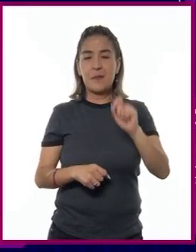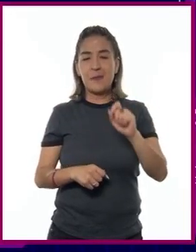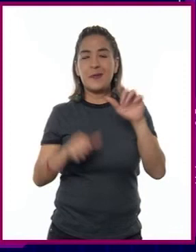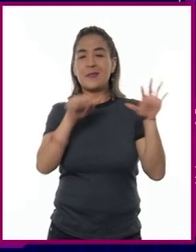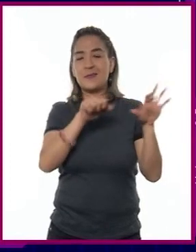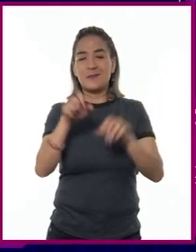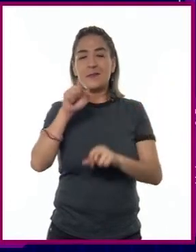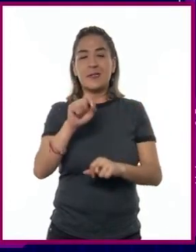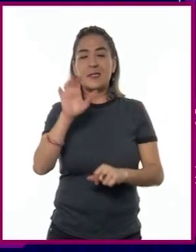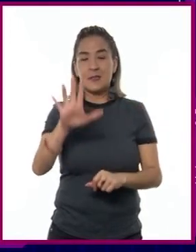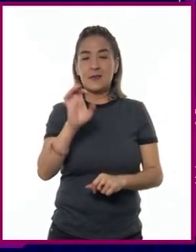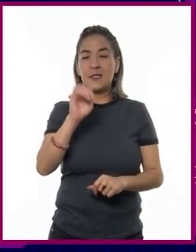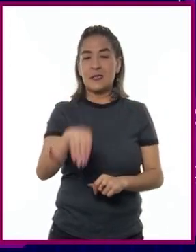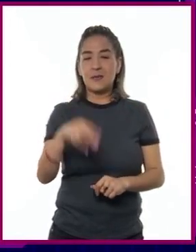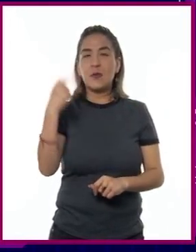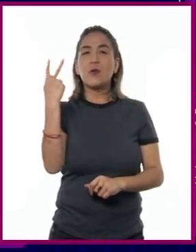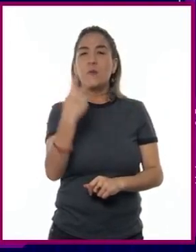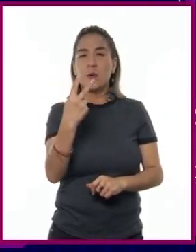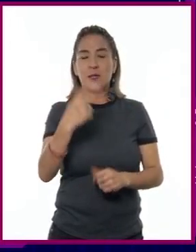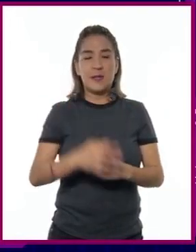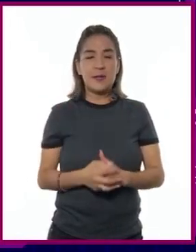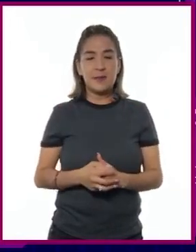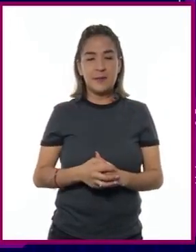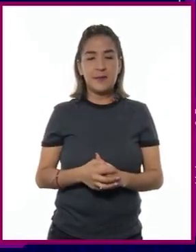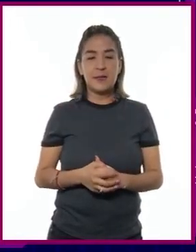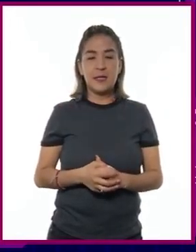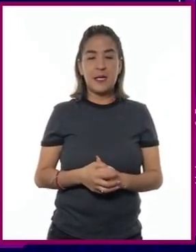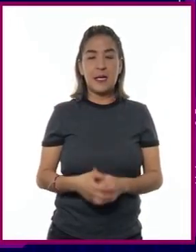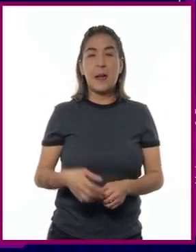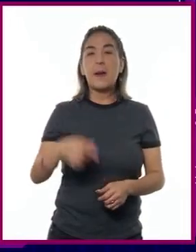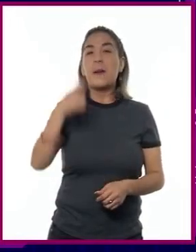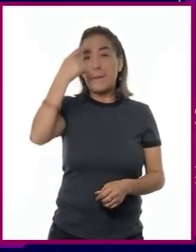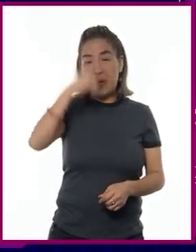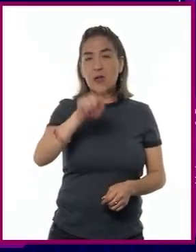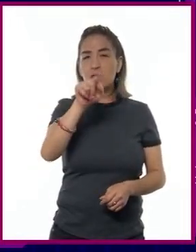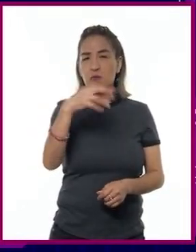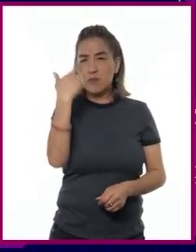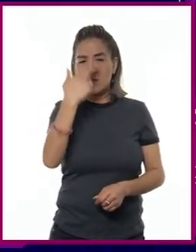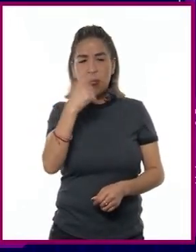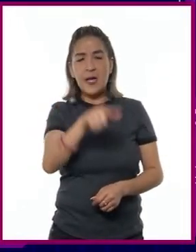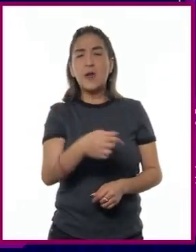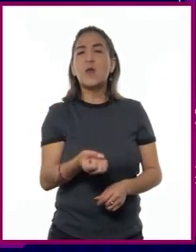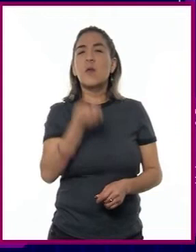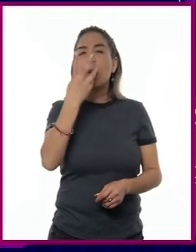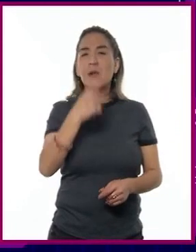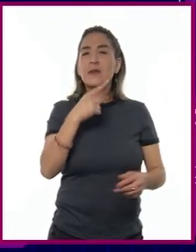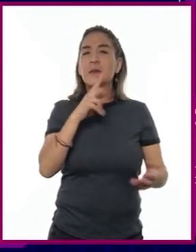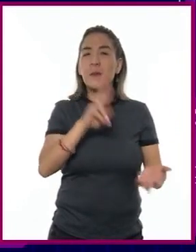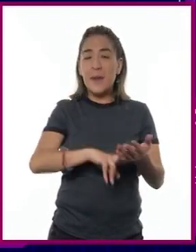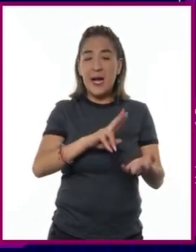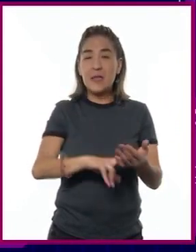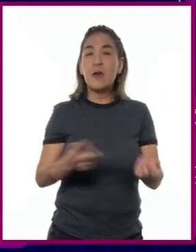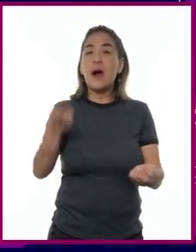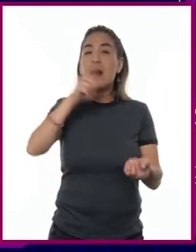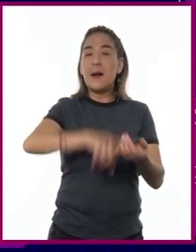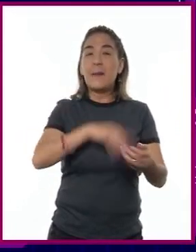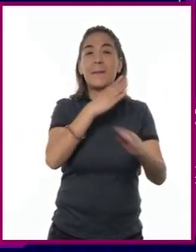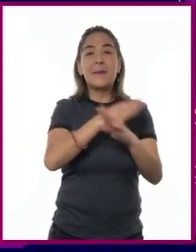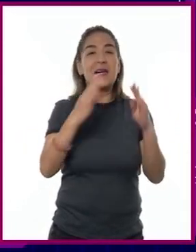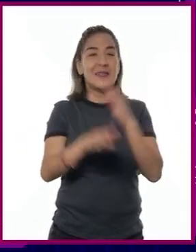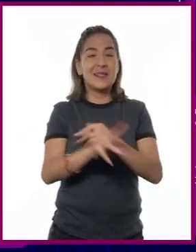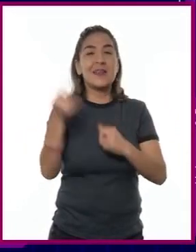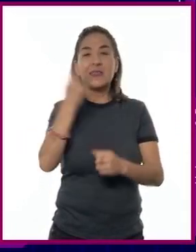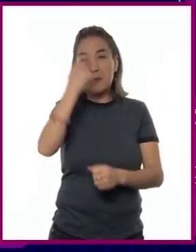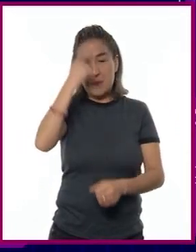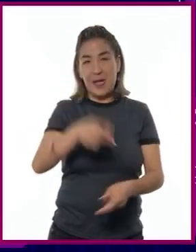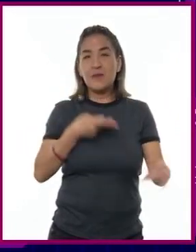19.625 centímetros cuadrados. Para averiguar la cantidad de material que se requiere